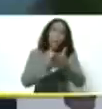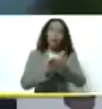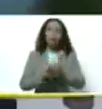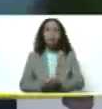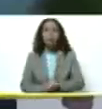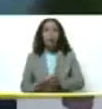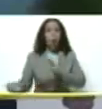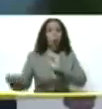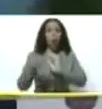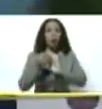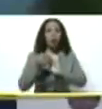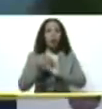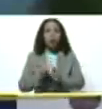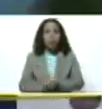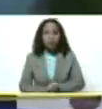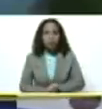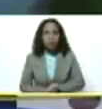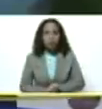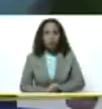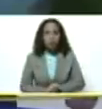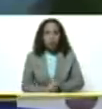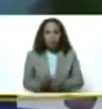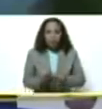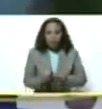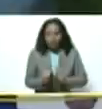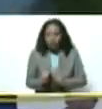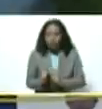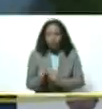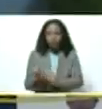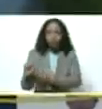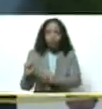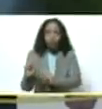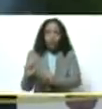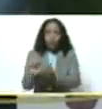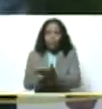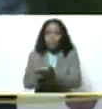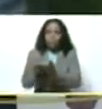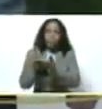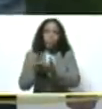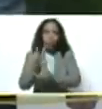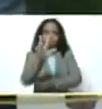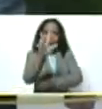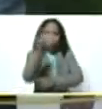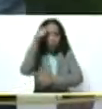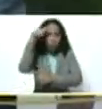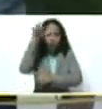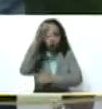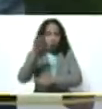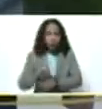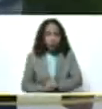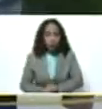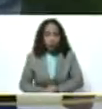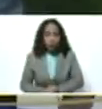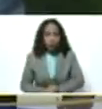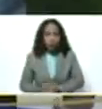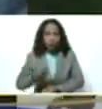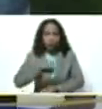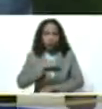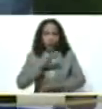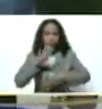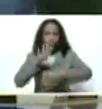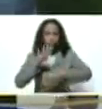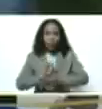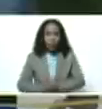contra la pretensión de excluir a tres pueblos de nuestra